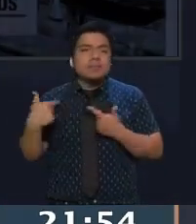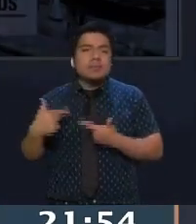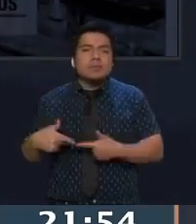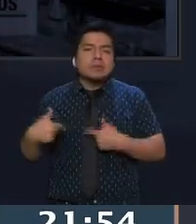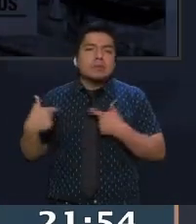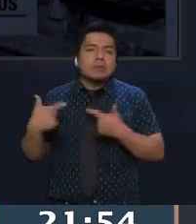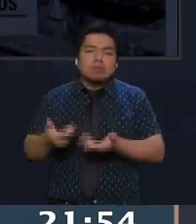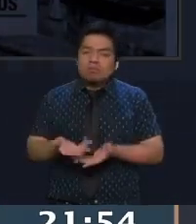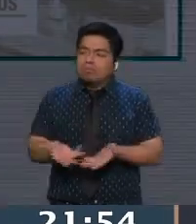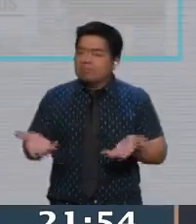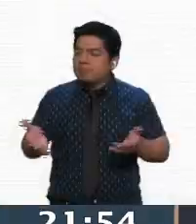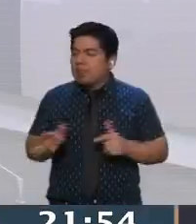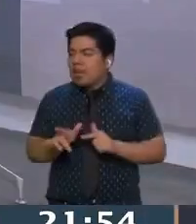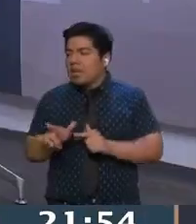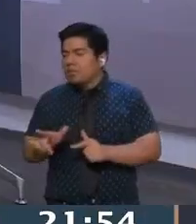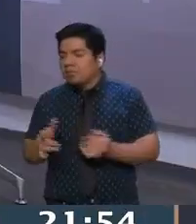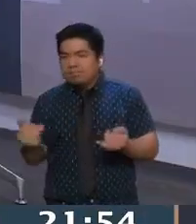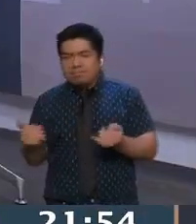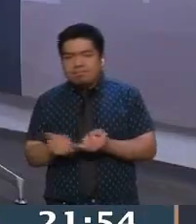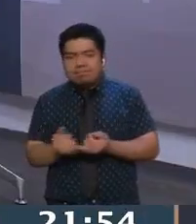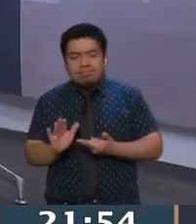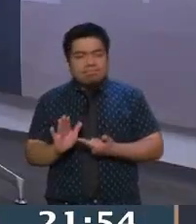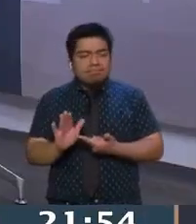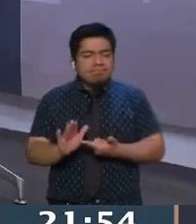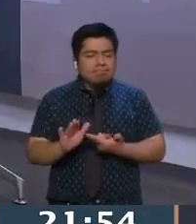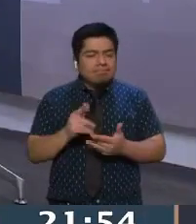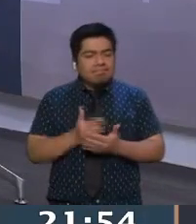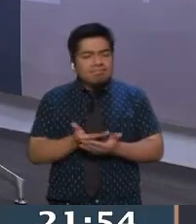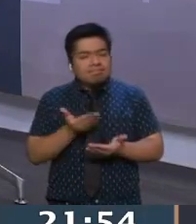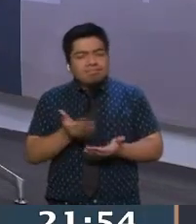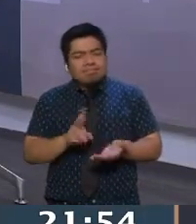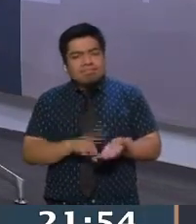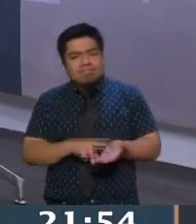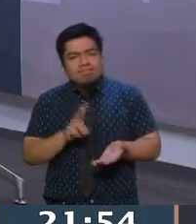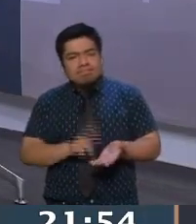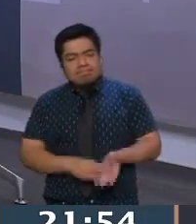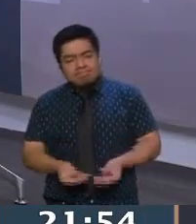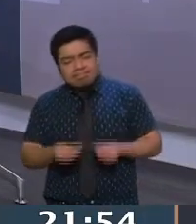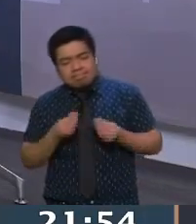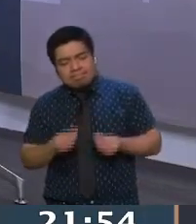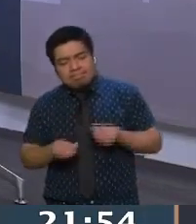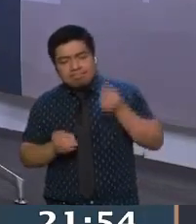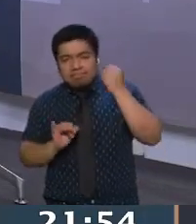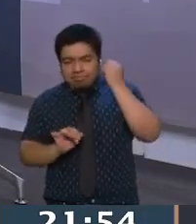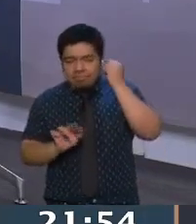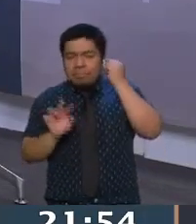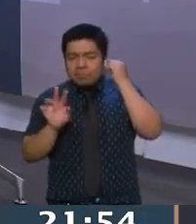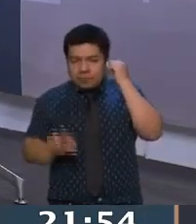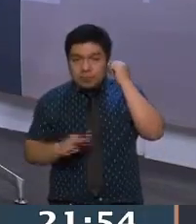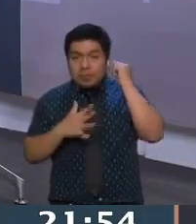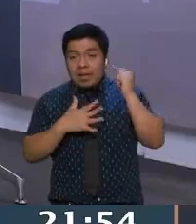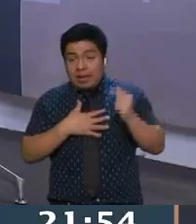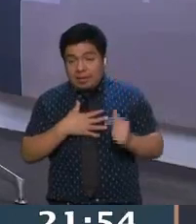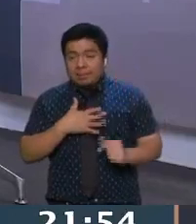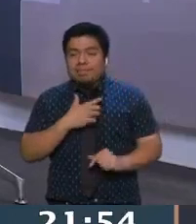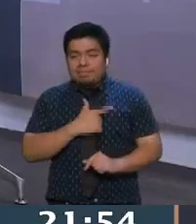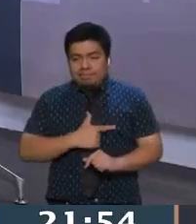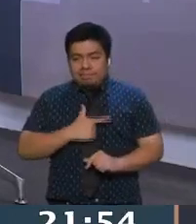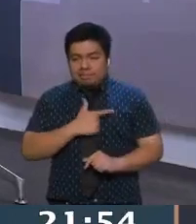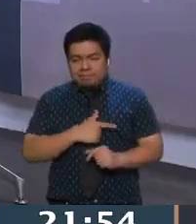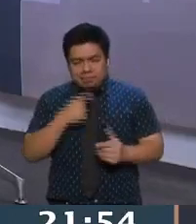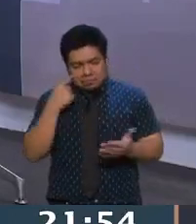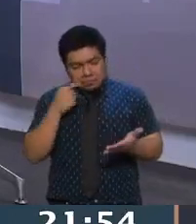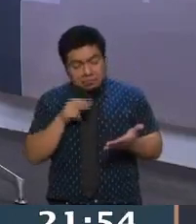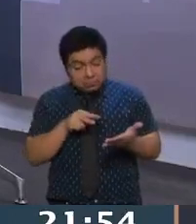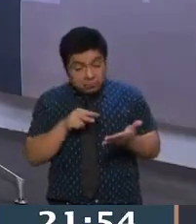mantenerse generando propuestas estéticas de un enorme valor, Braulio, ¿no? Sí, sin duda. A mí me gustó mucho desde que lo vi, le